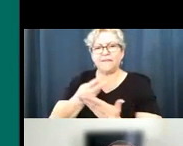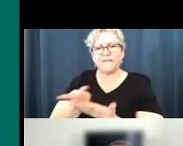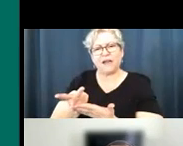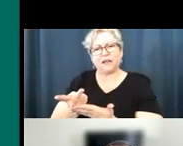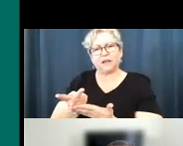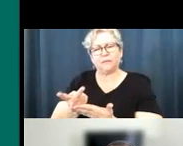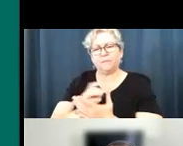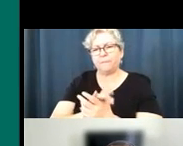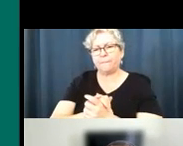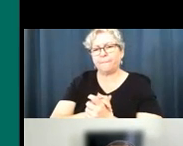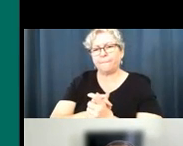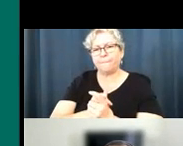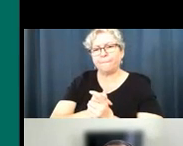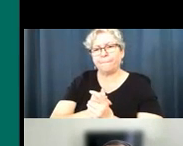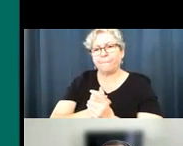no está funcionando.